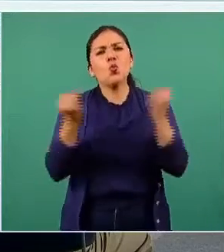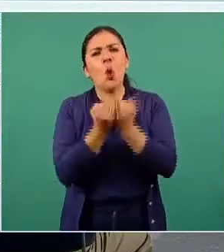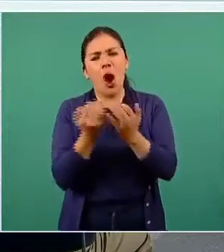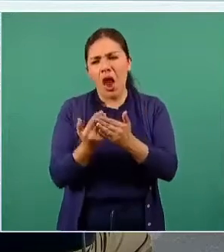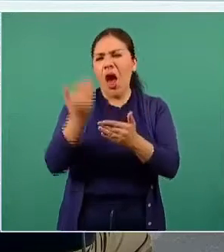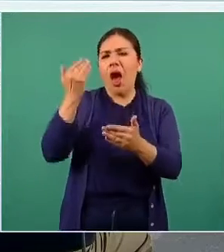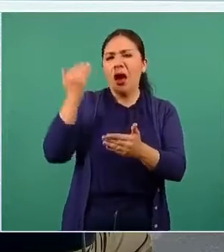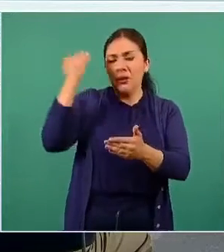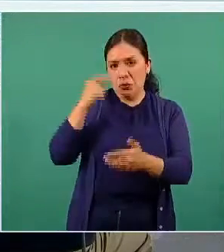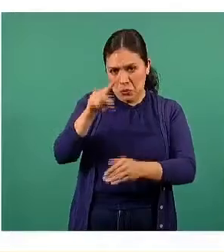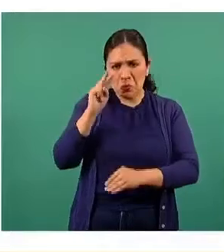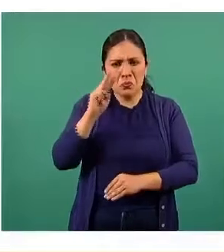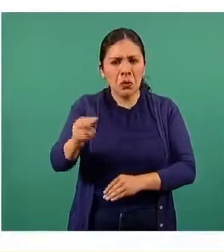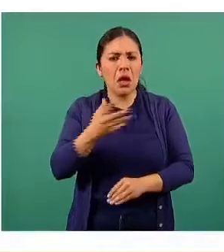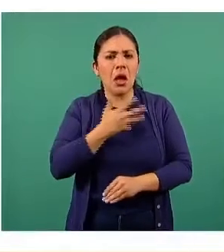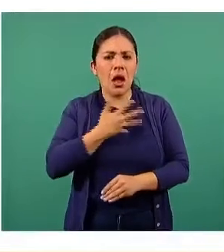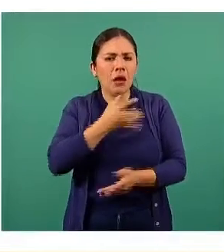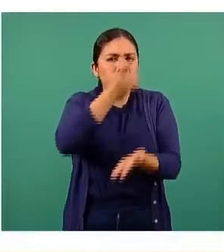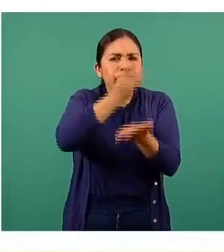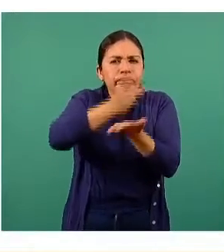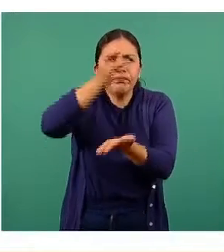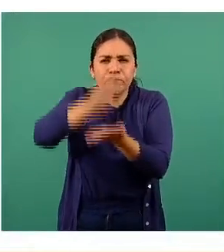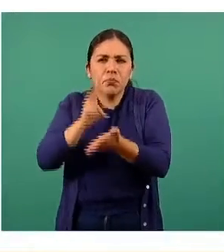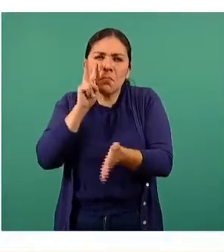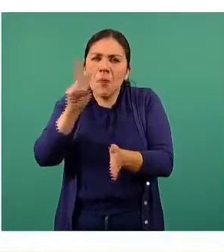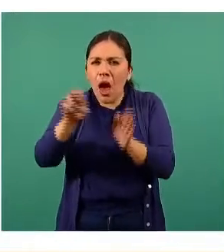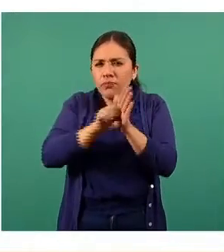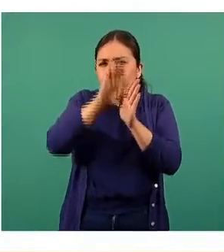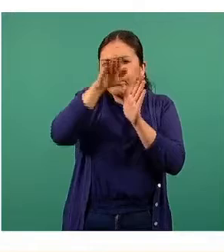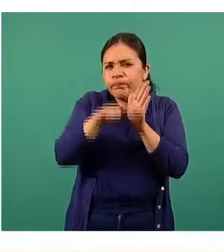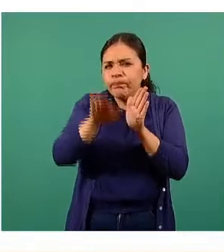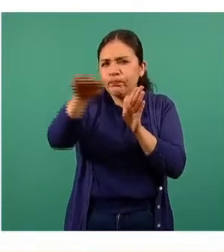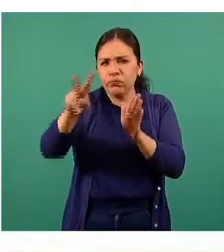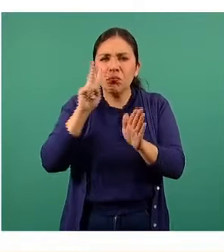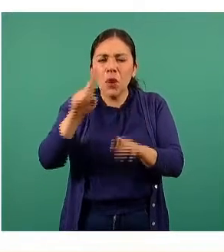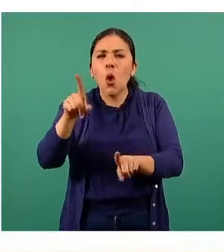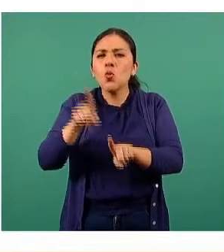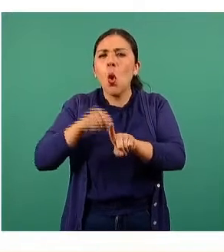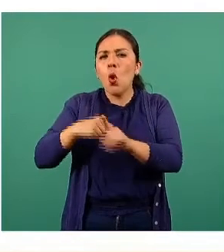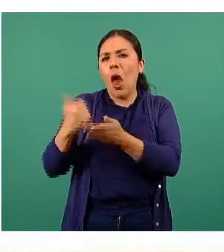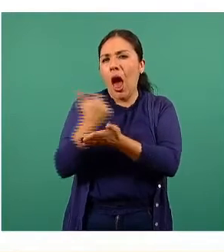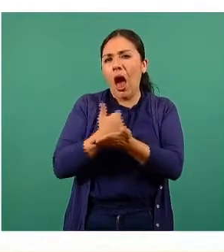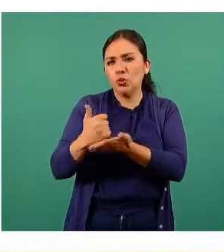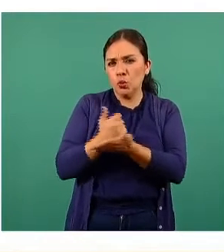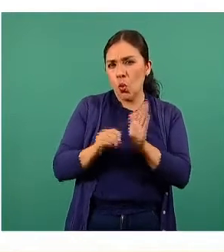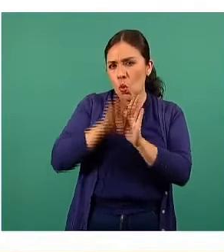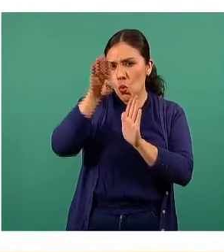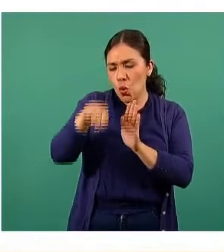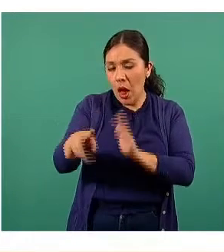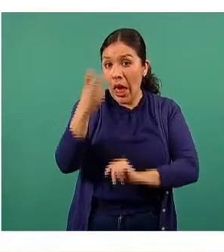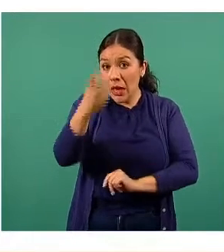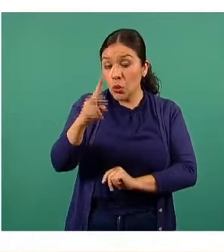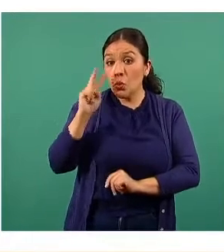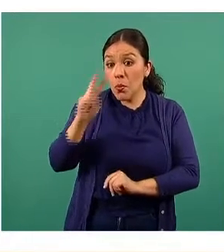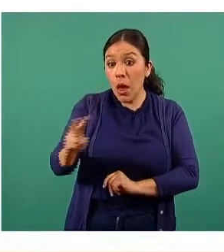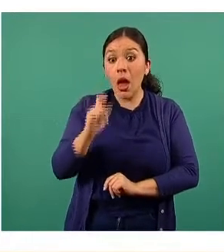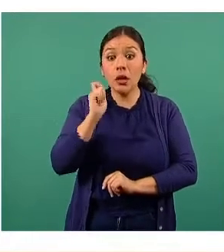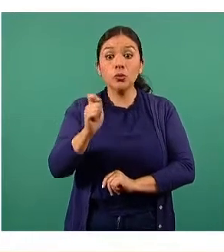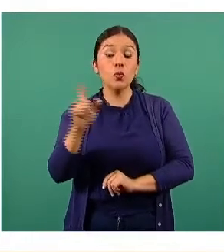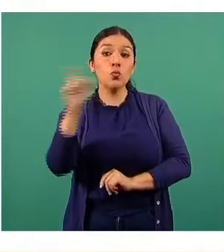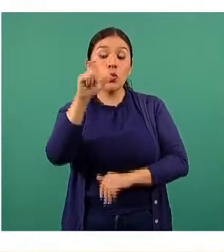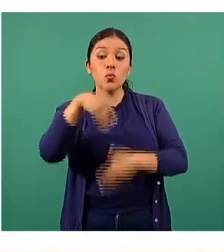semanas previas, las pueden ustedes identificar claramente en la línea azul, lo que quiere decir que la